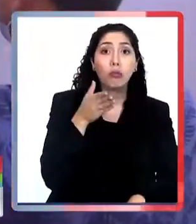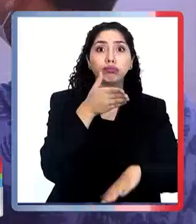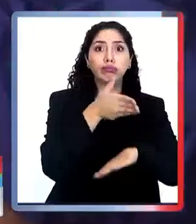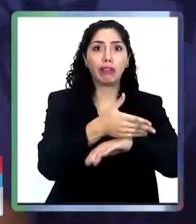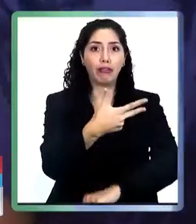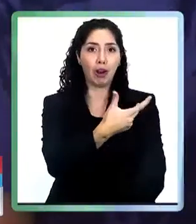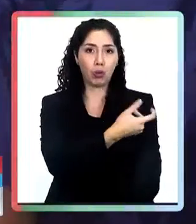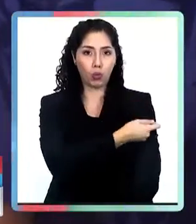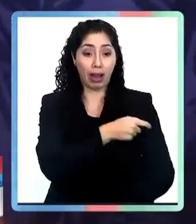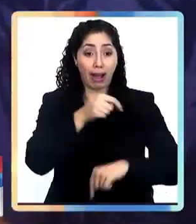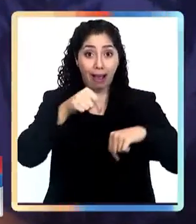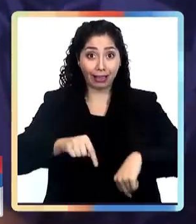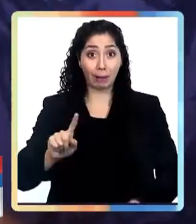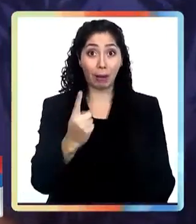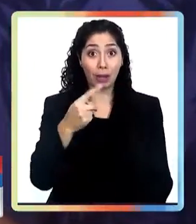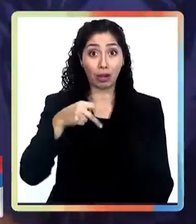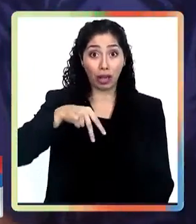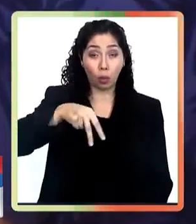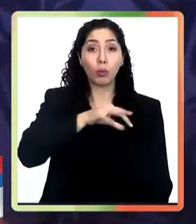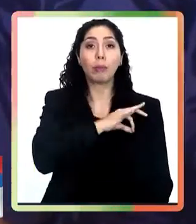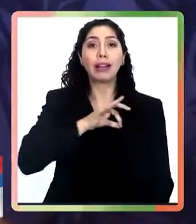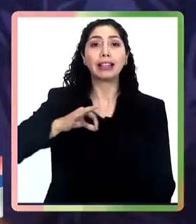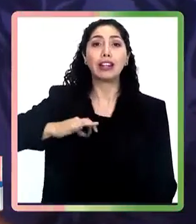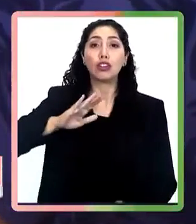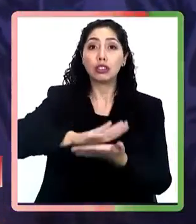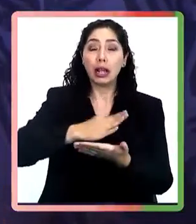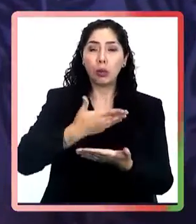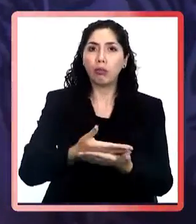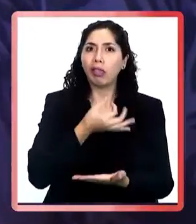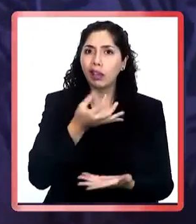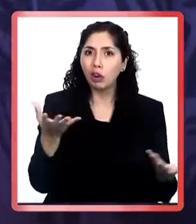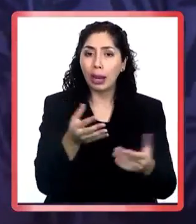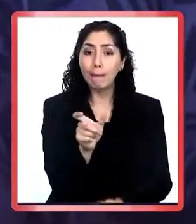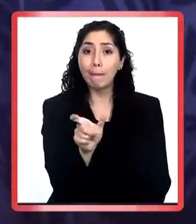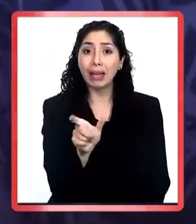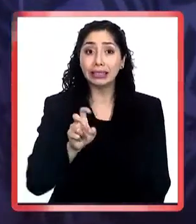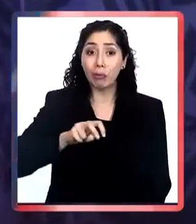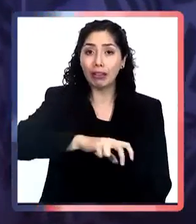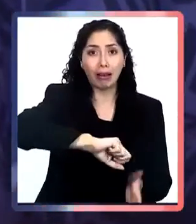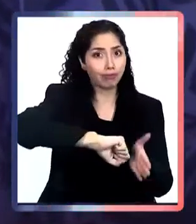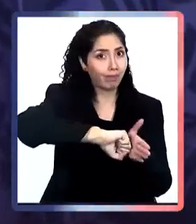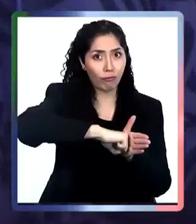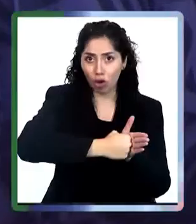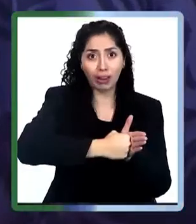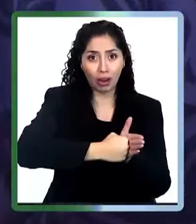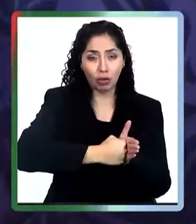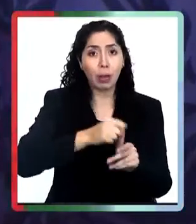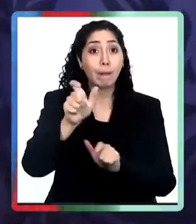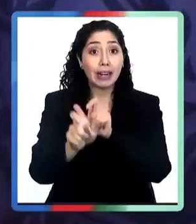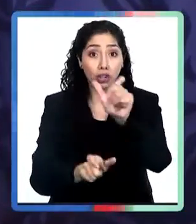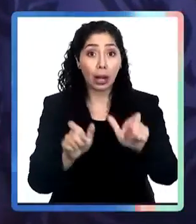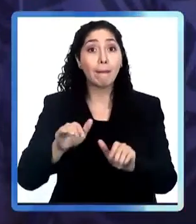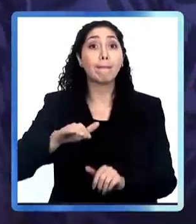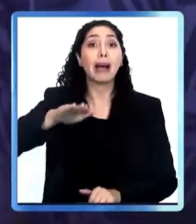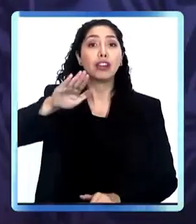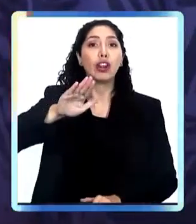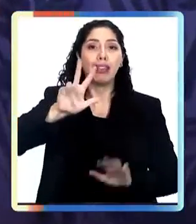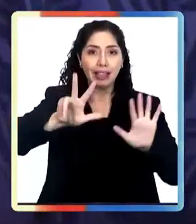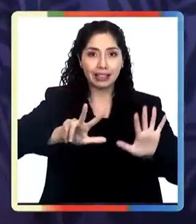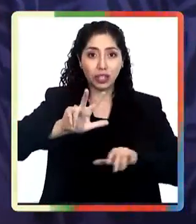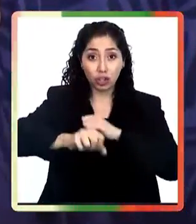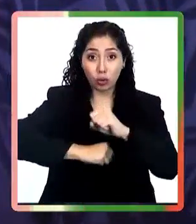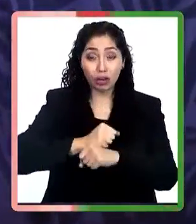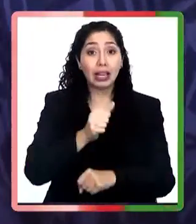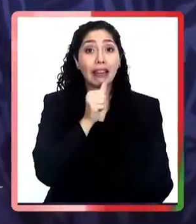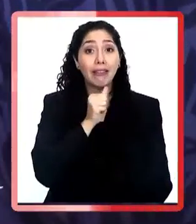vacuna porque a partir de este 1 de junio el ministerio de salud dispuso el bloqueo de todos los pases de movilidad de las personas mayores de